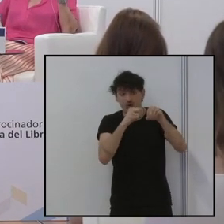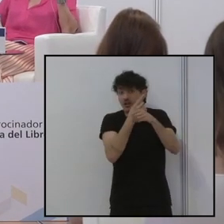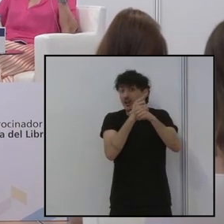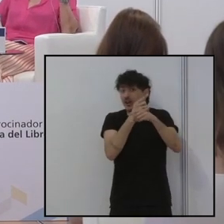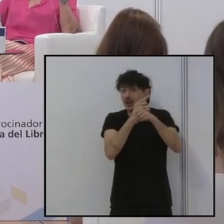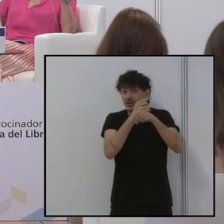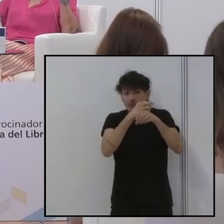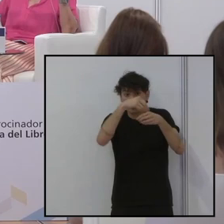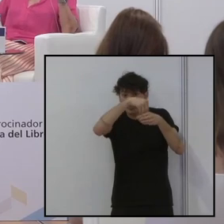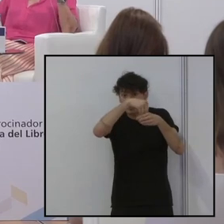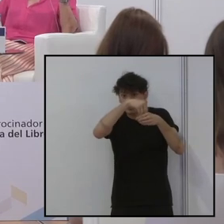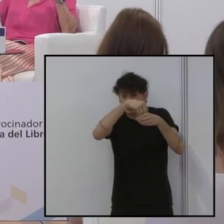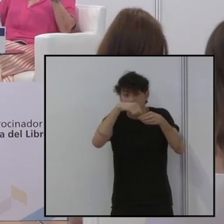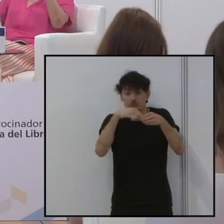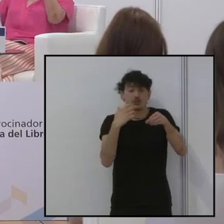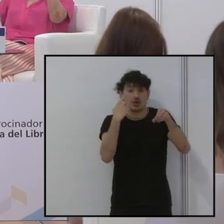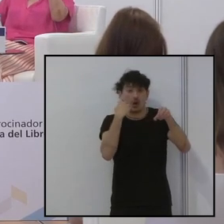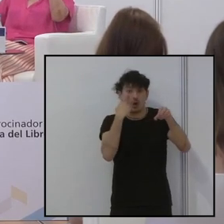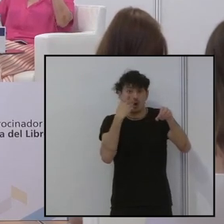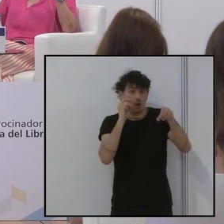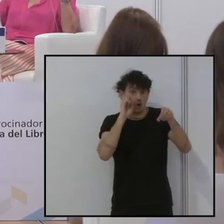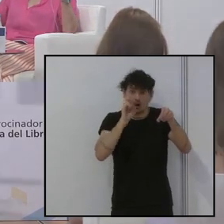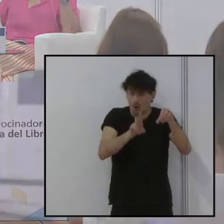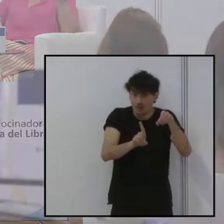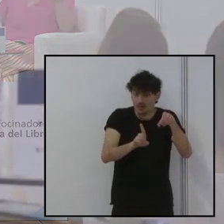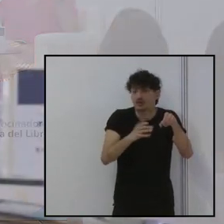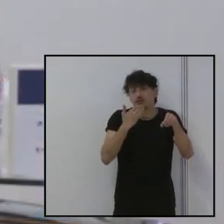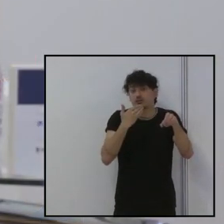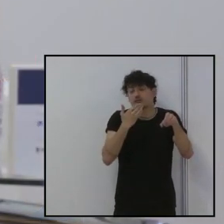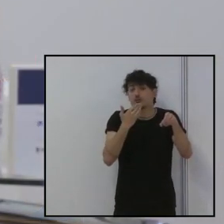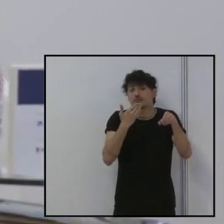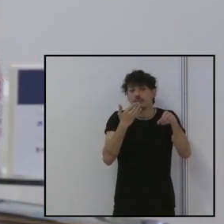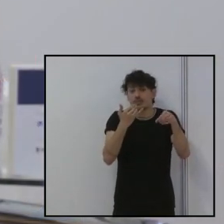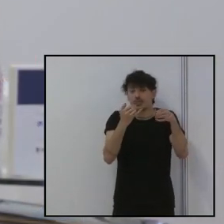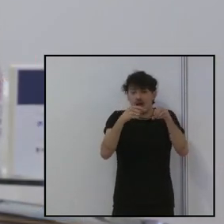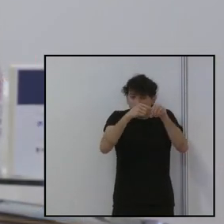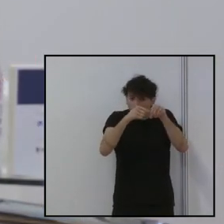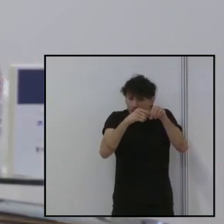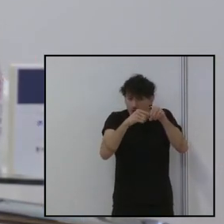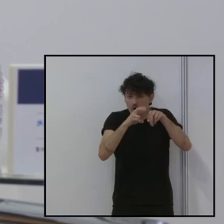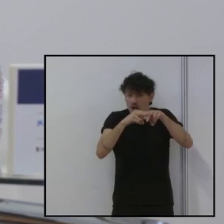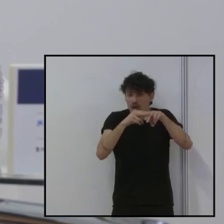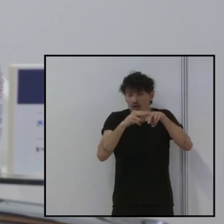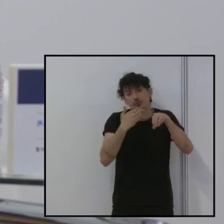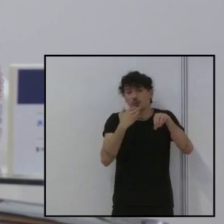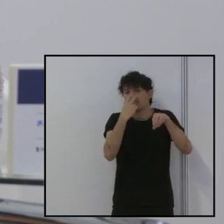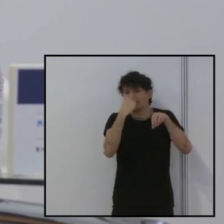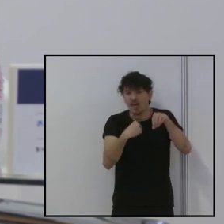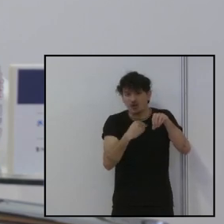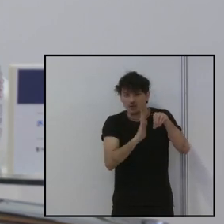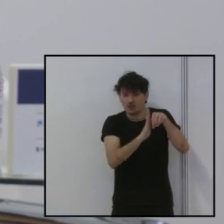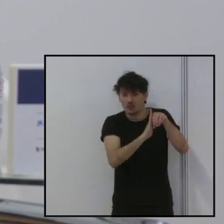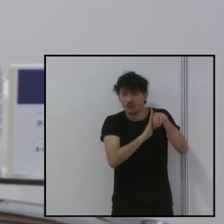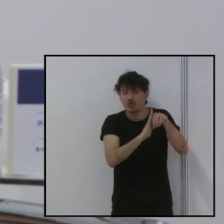en la retina, el ojo no ve. Y no os creáis que es una punta de alfiler, o sea, ese agujero negro y ciego tiene entre 2